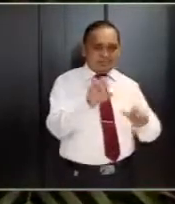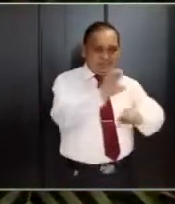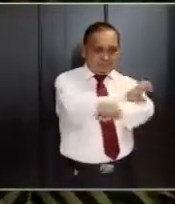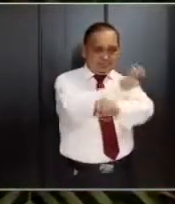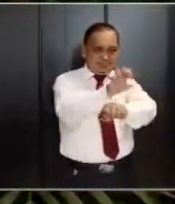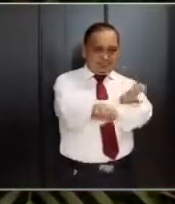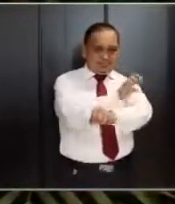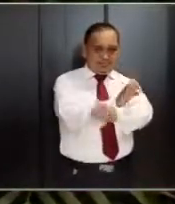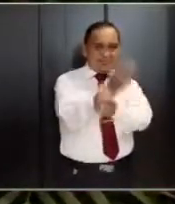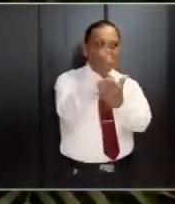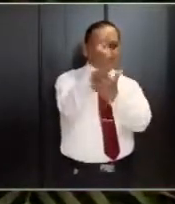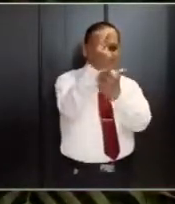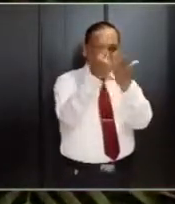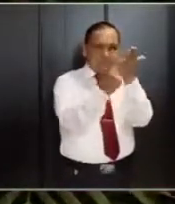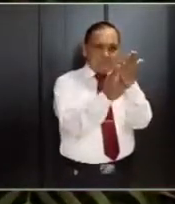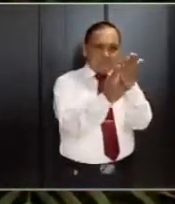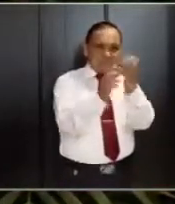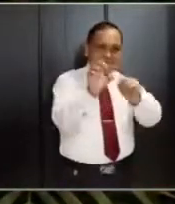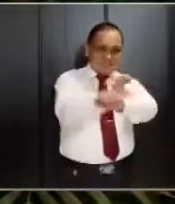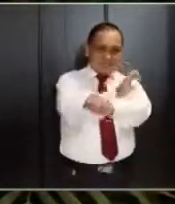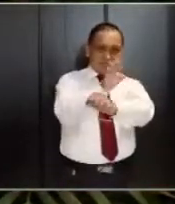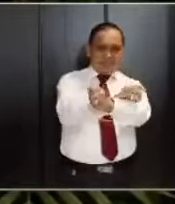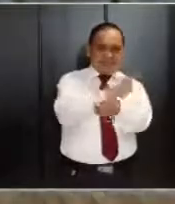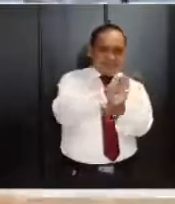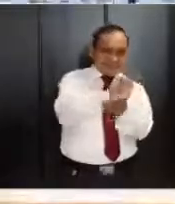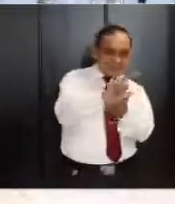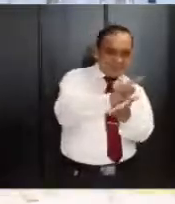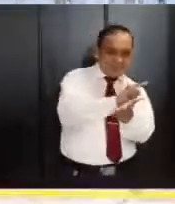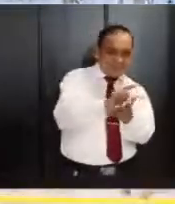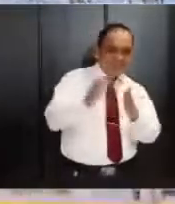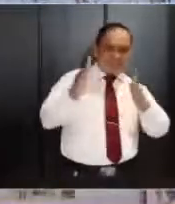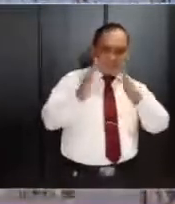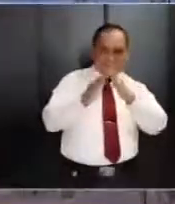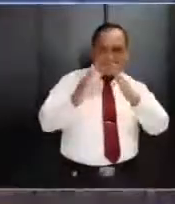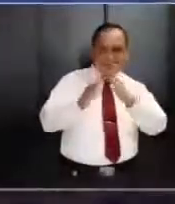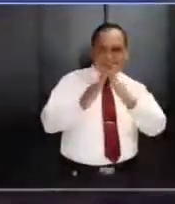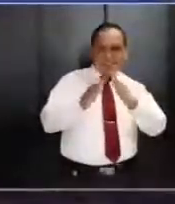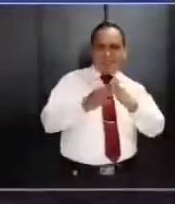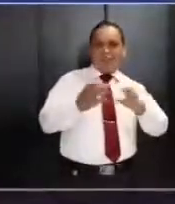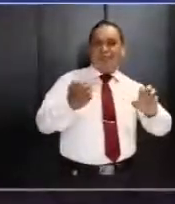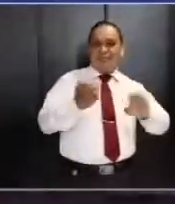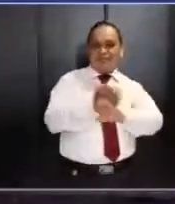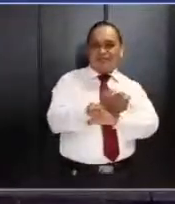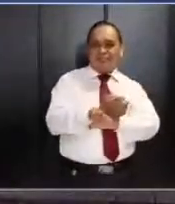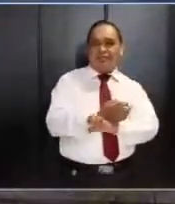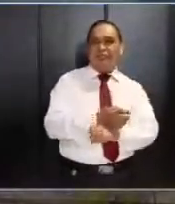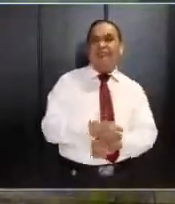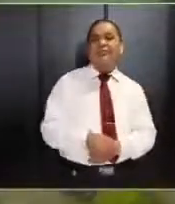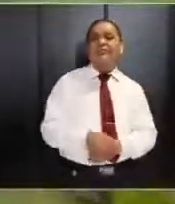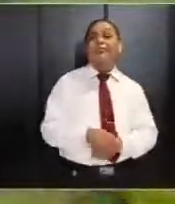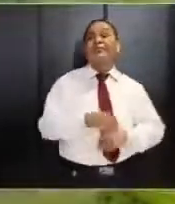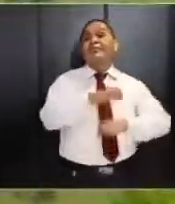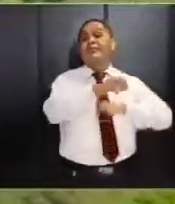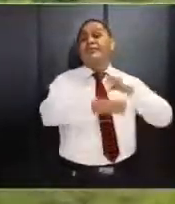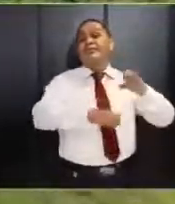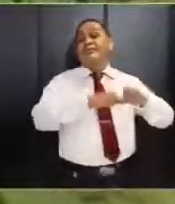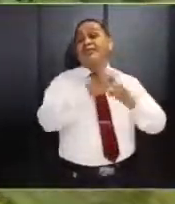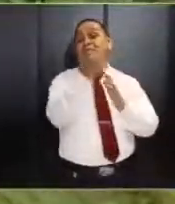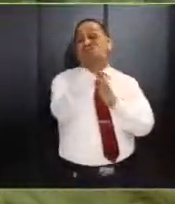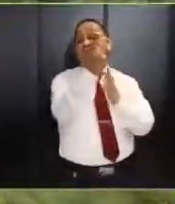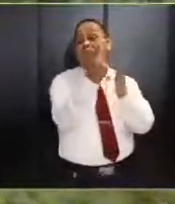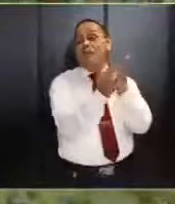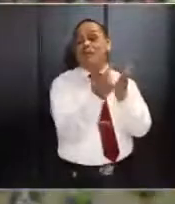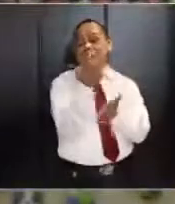implementar el programa de energía limpia en el estado de Campeche para las industrias. Es un programa de